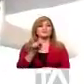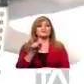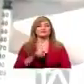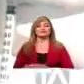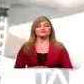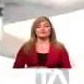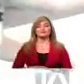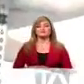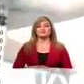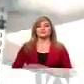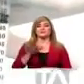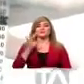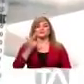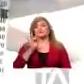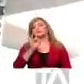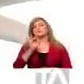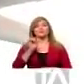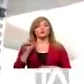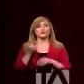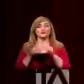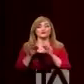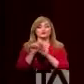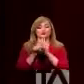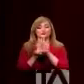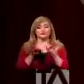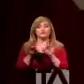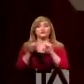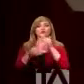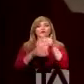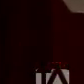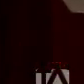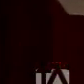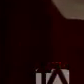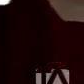Todo esto avanza sin mayores detalles sobre la planificación. Dayana Monroy, 24 horas.